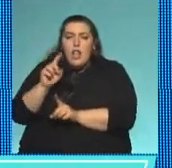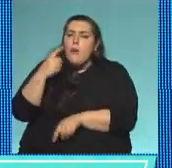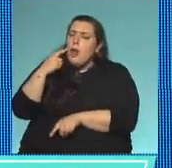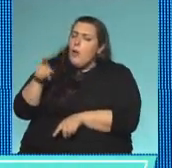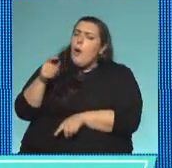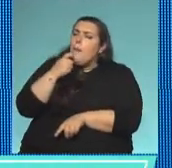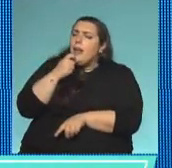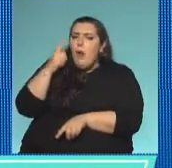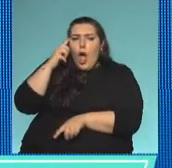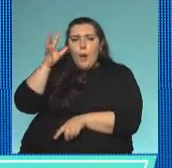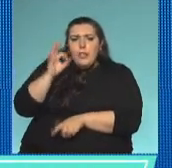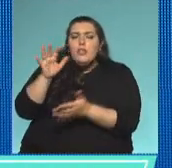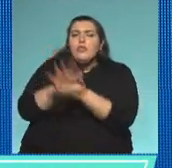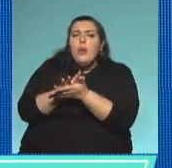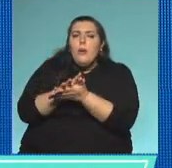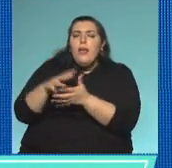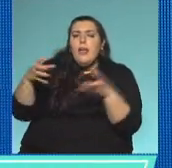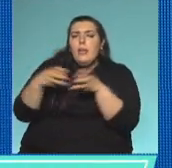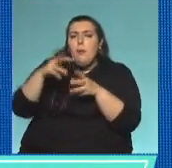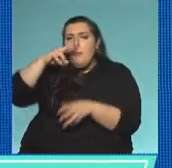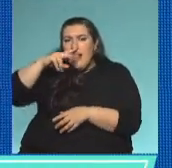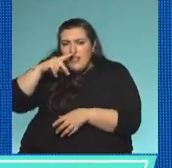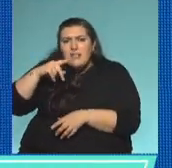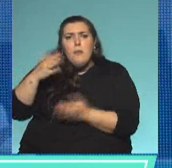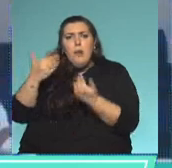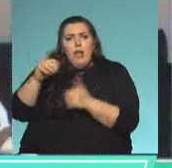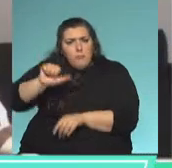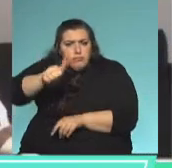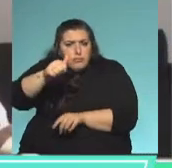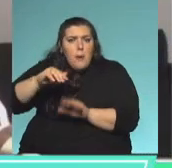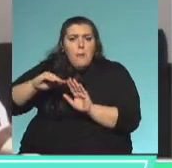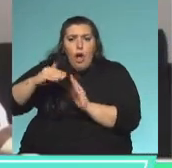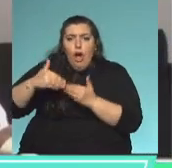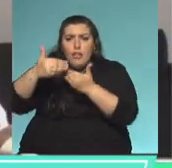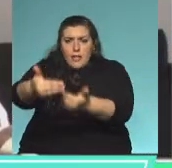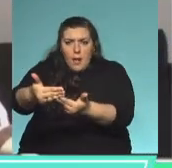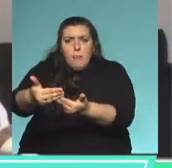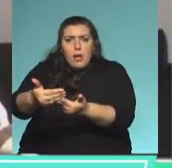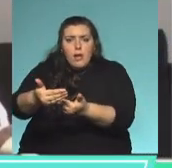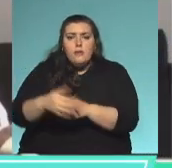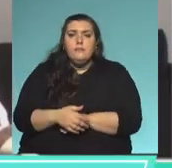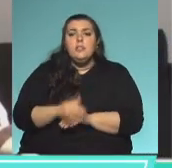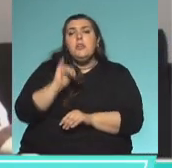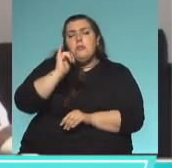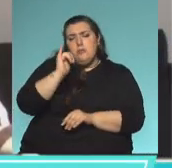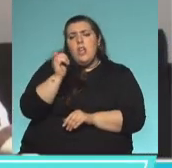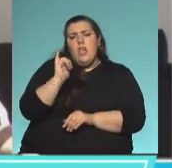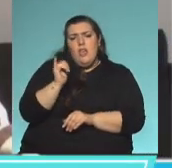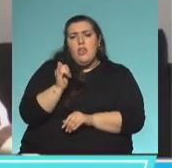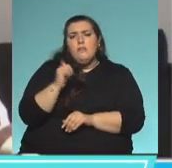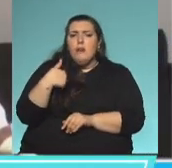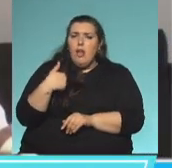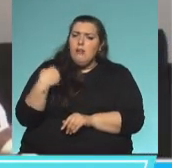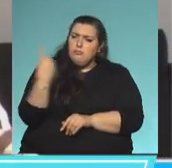a meter para los cuartos de final de este campeonato? Sí, sin dudas. Creo que nivel